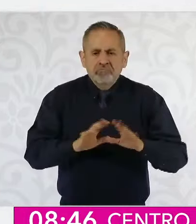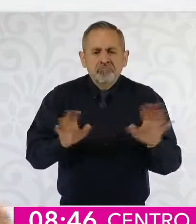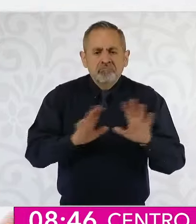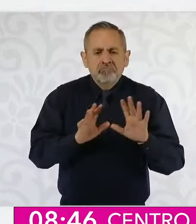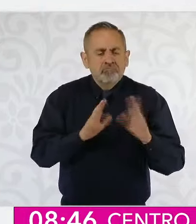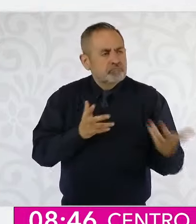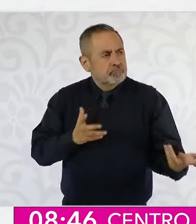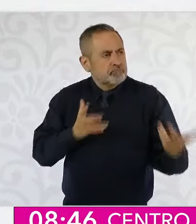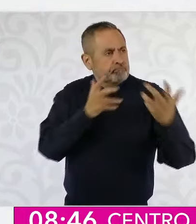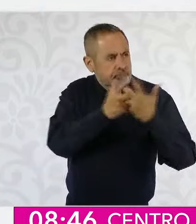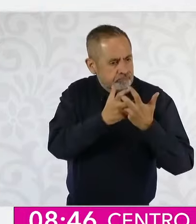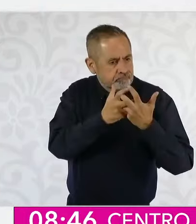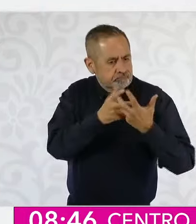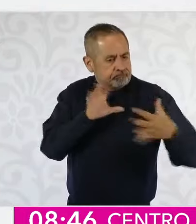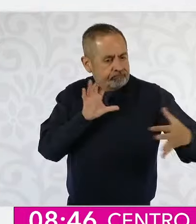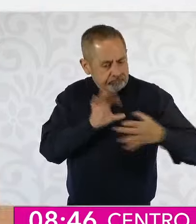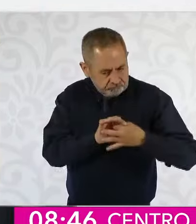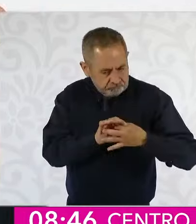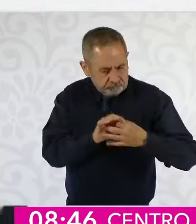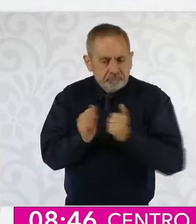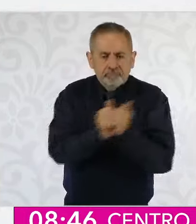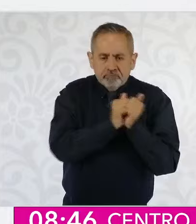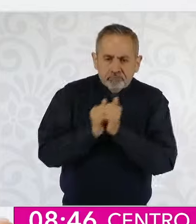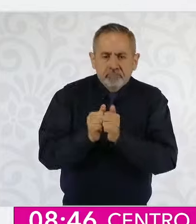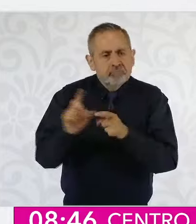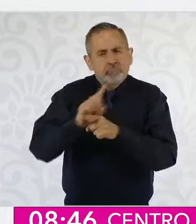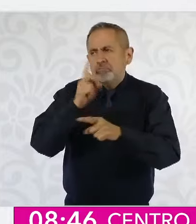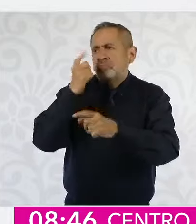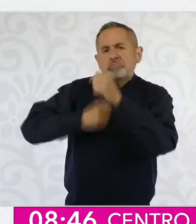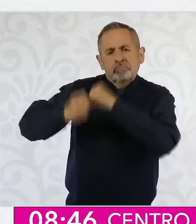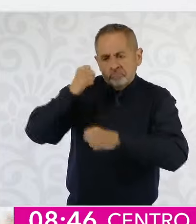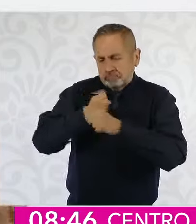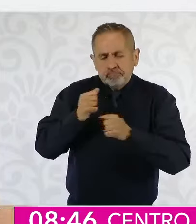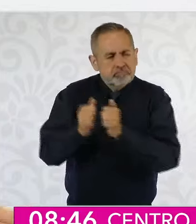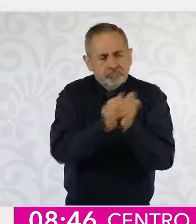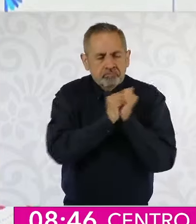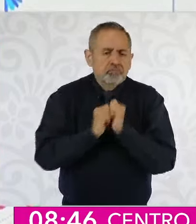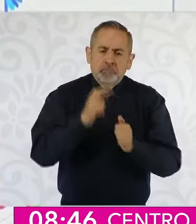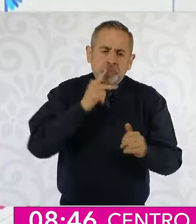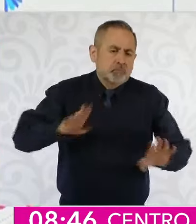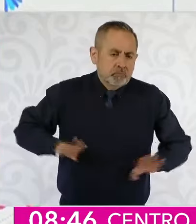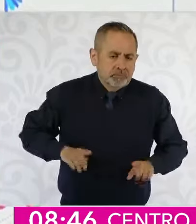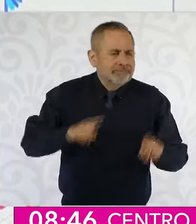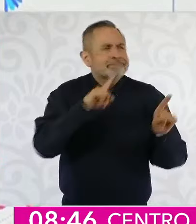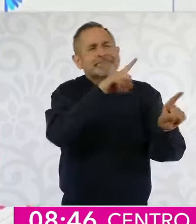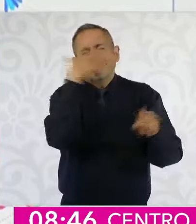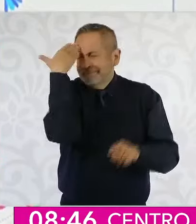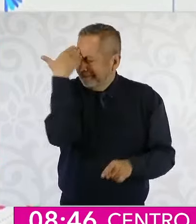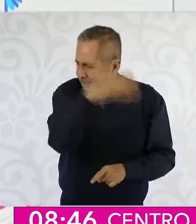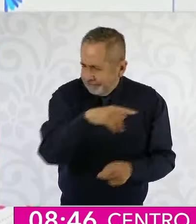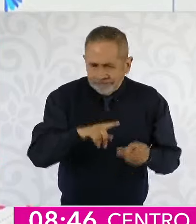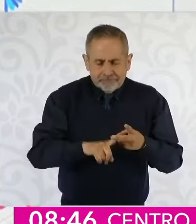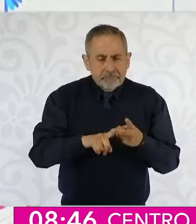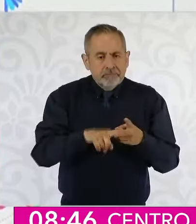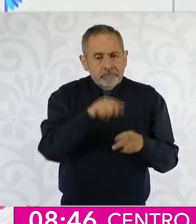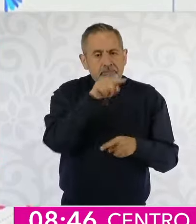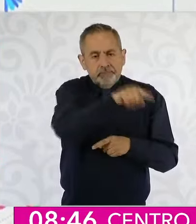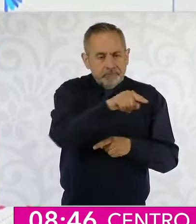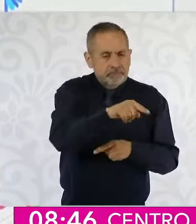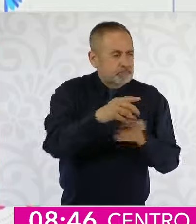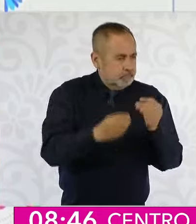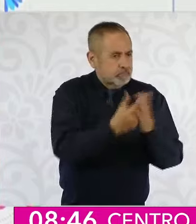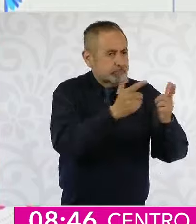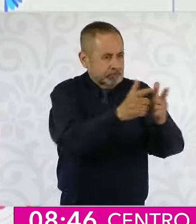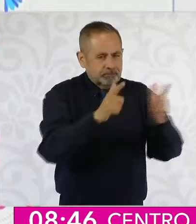es un tratado que tenemos desde hace muchos años y eso lo sabe el gobierno de los Estados Unidos, la nueva